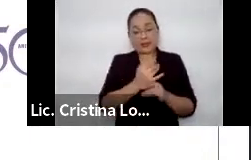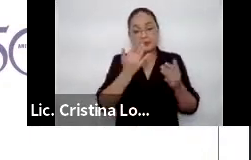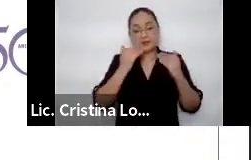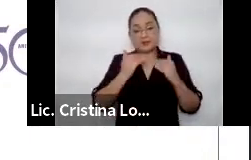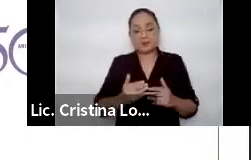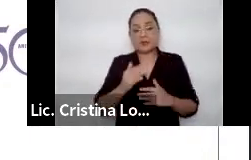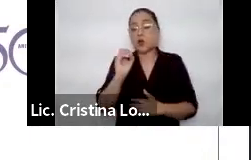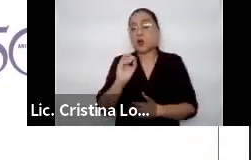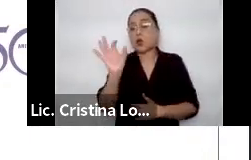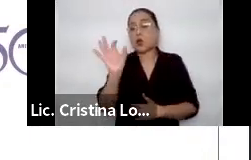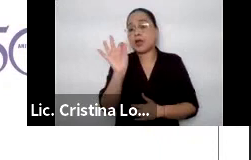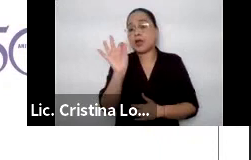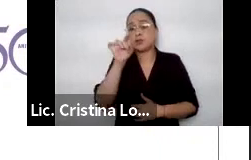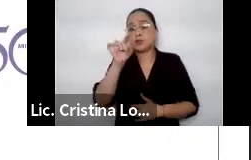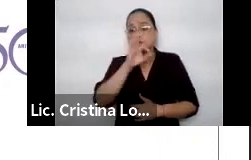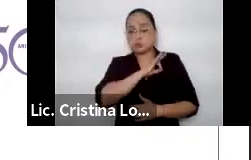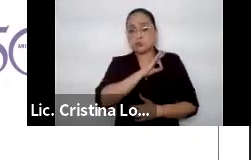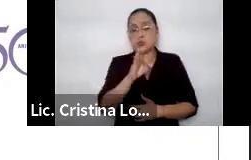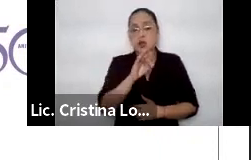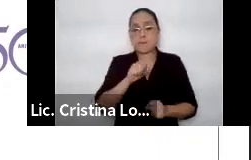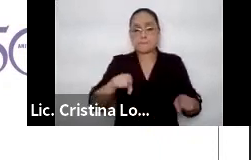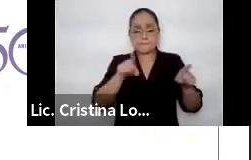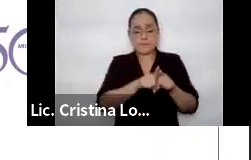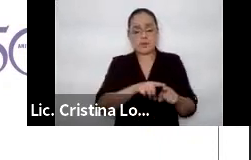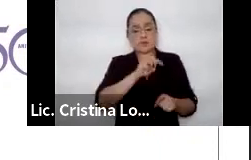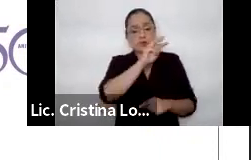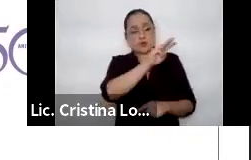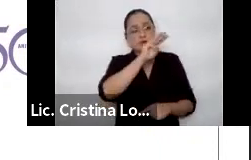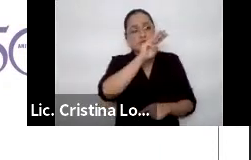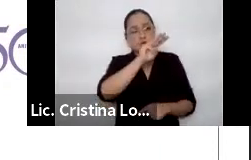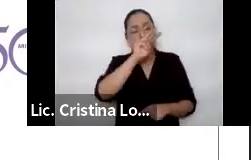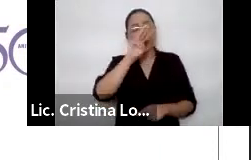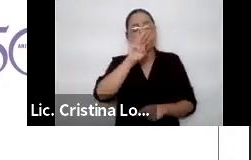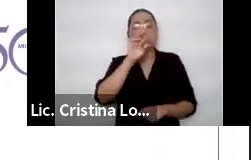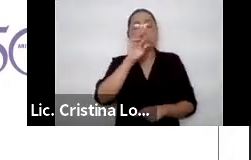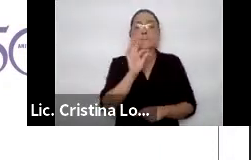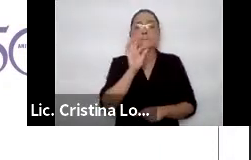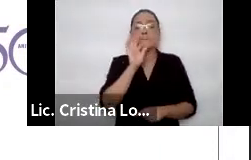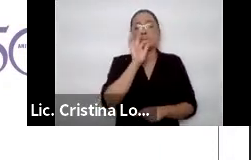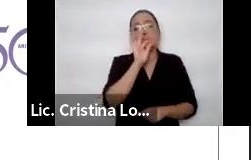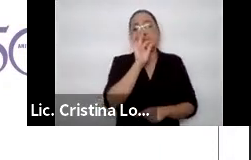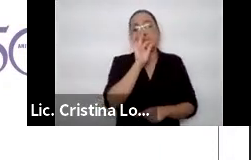no, también mediante tecleando su dirección